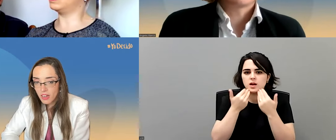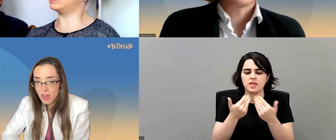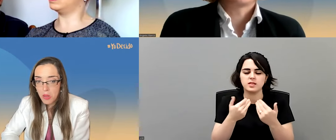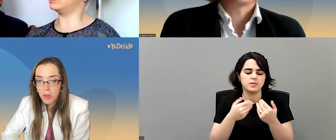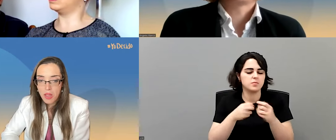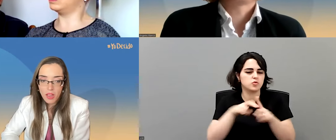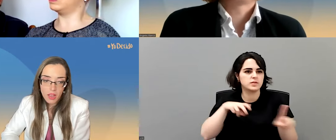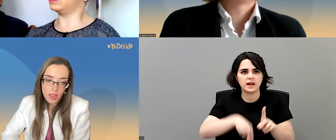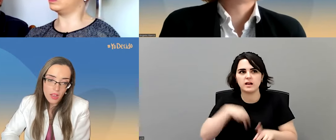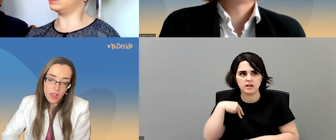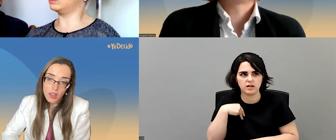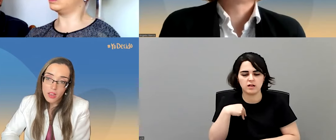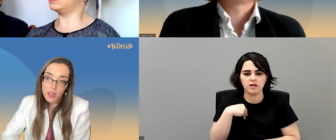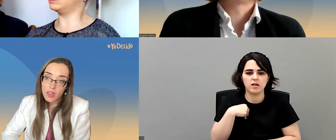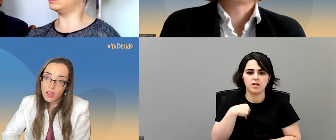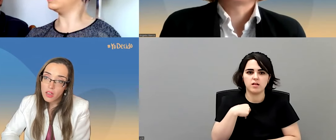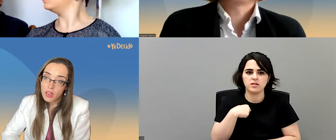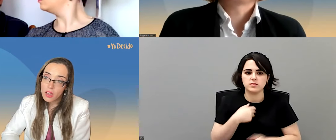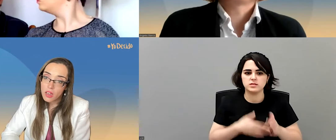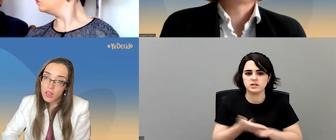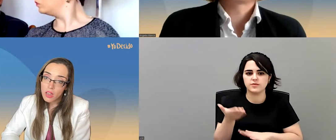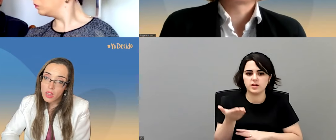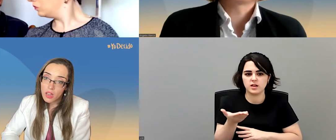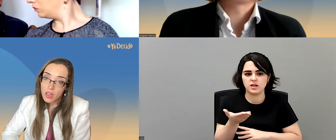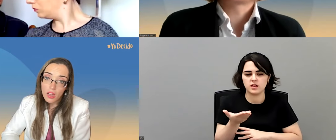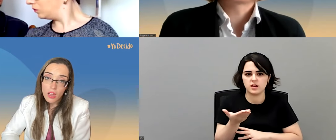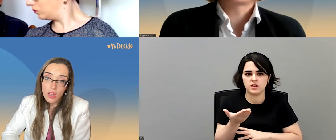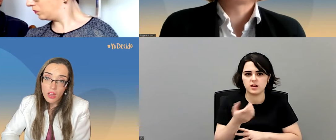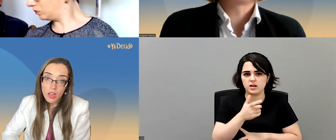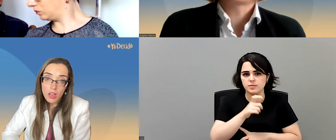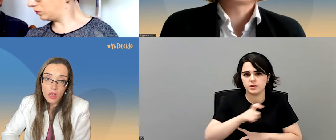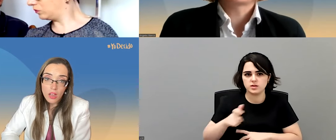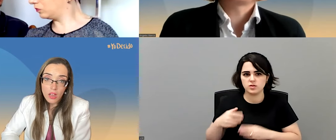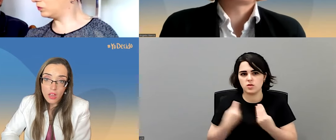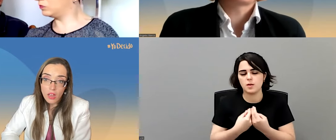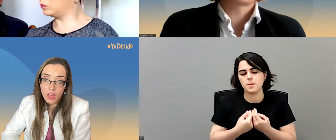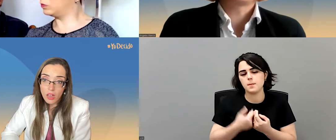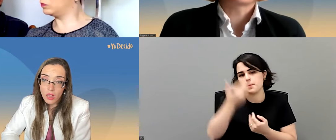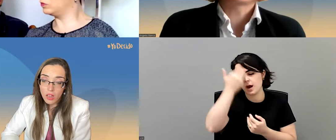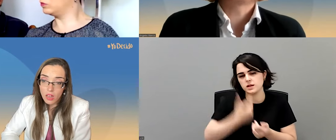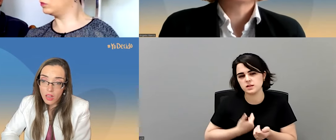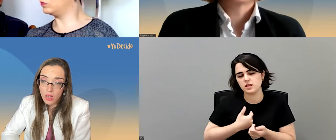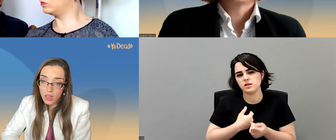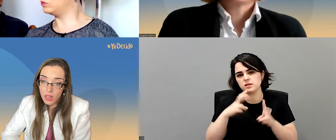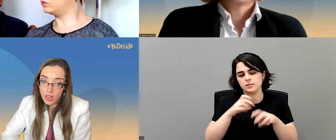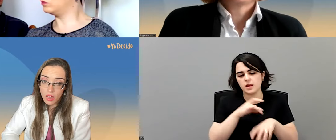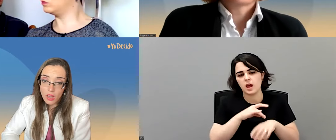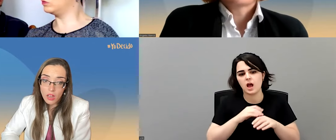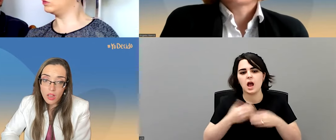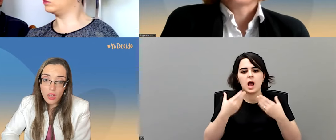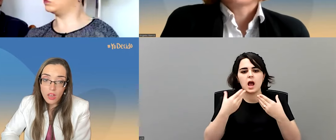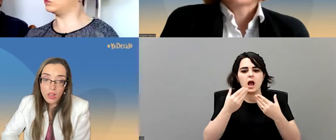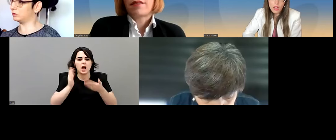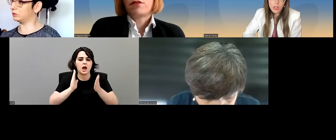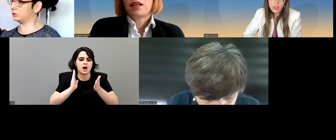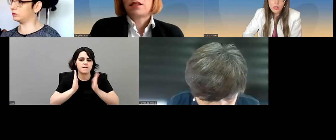¿no? Donde, pues bueno, muchas veces las personas con parálisis cerebral, el tema de la habilitación no